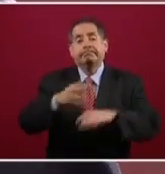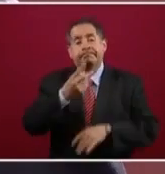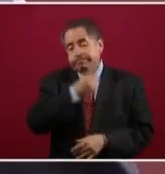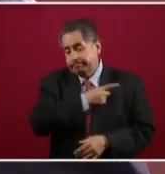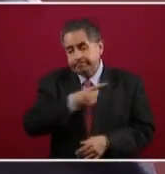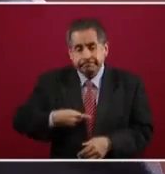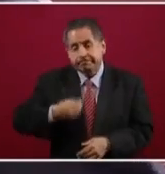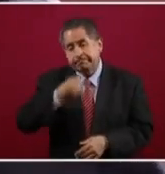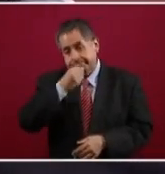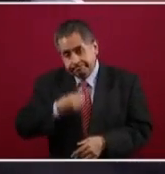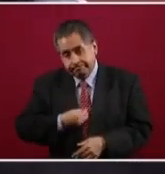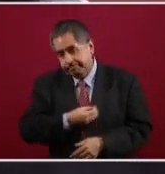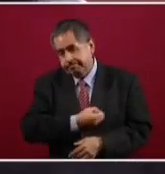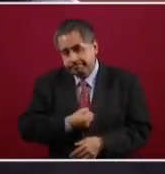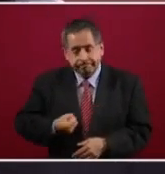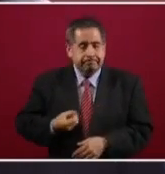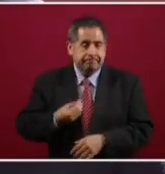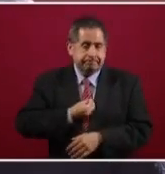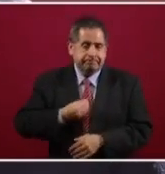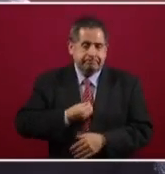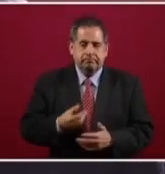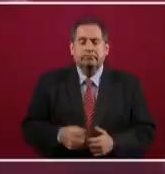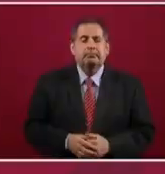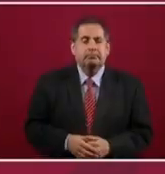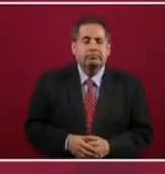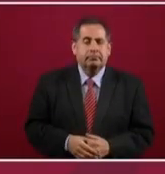tenemos que apretar el cinturón.